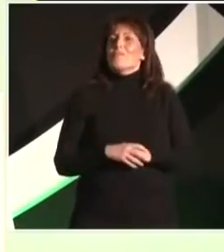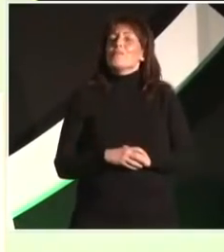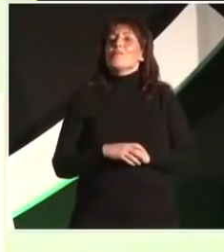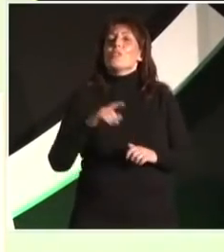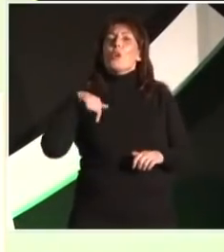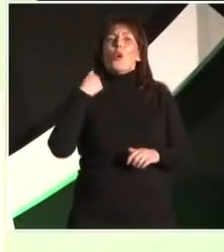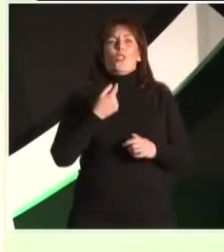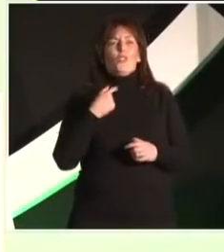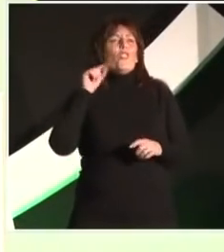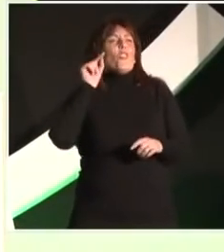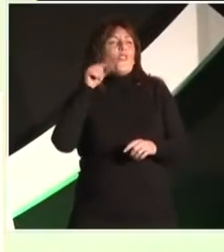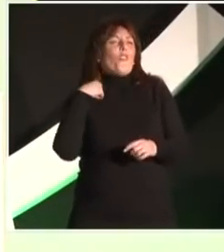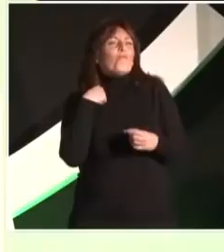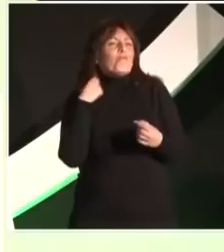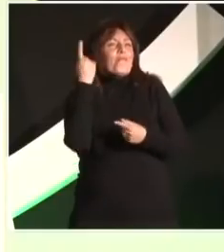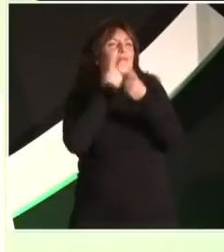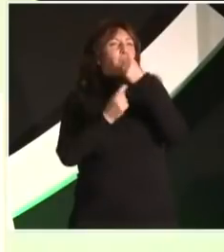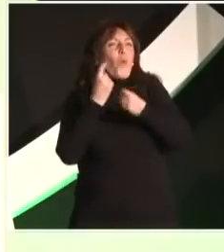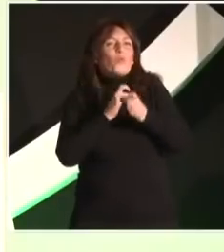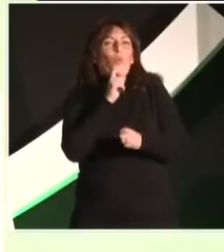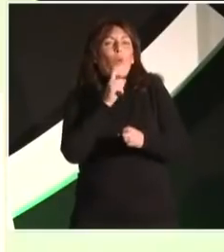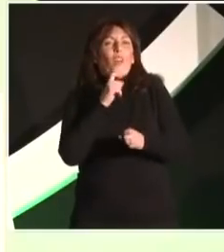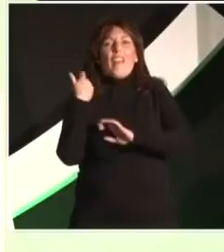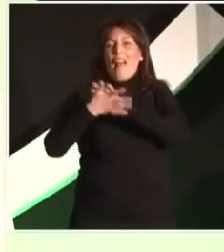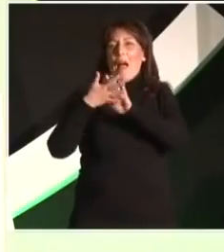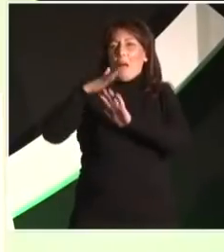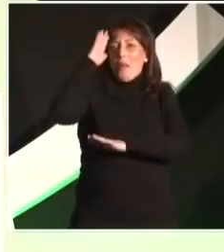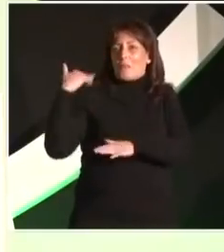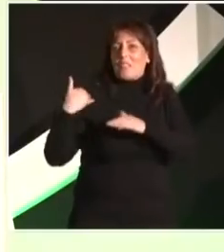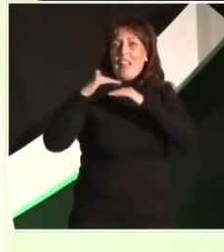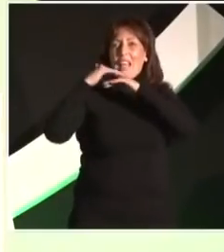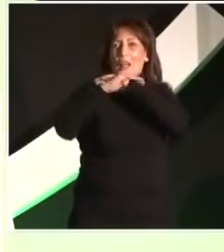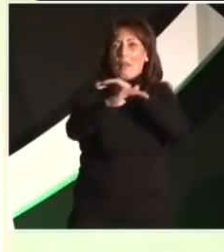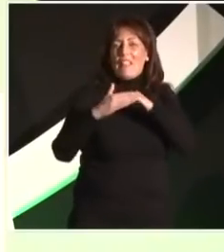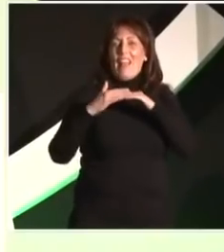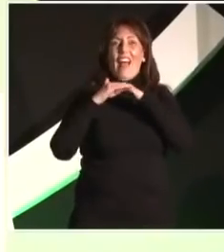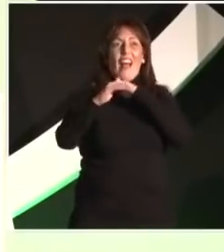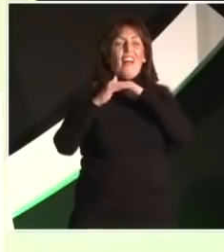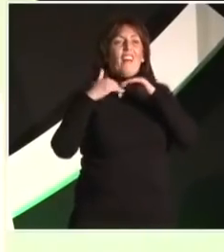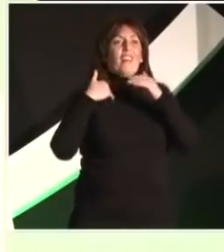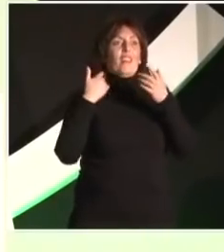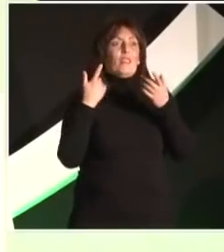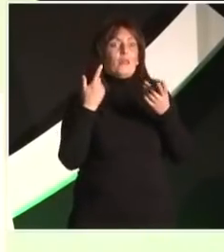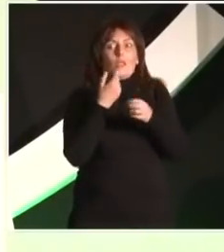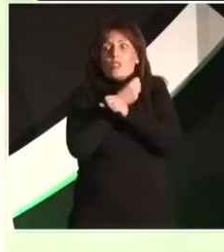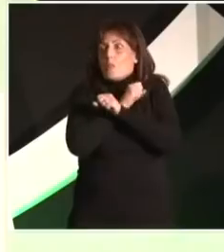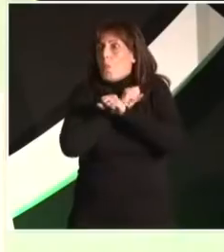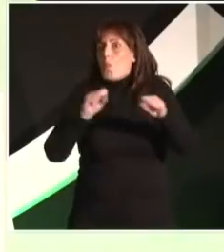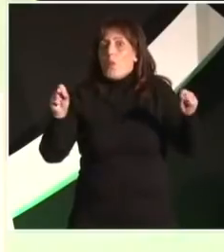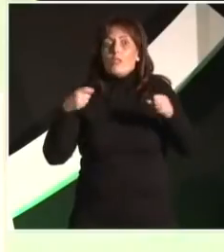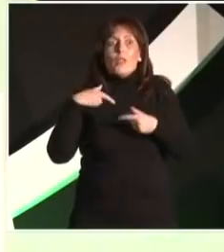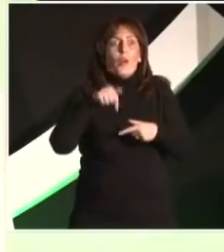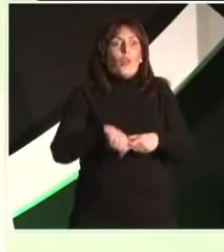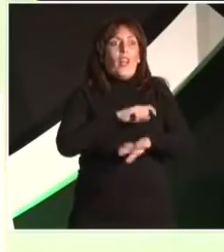yo me pregunto, ¿cómo puede hablar Susana Díaz de estabilidad si ha sido incapaz de terminar una